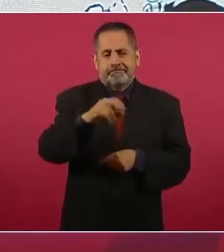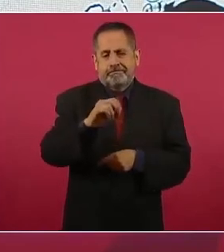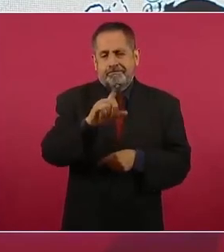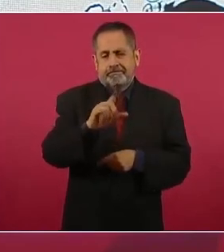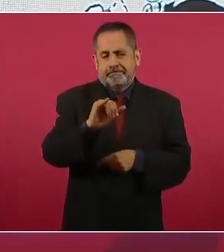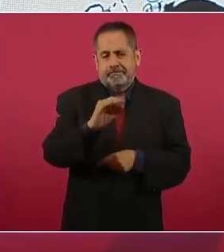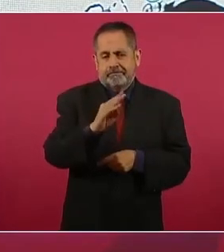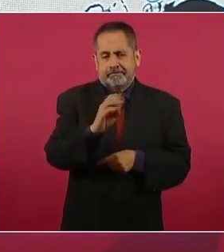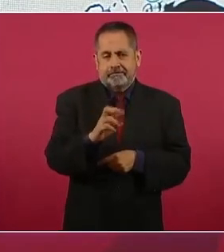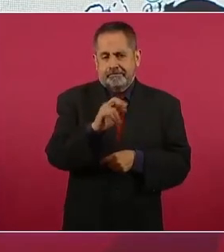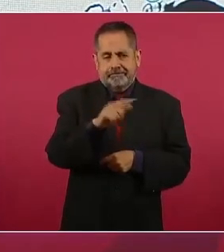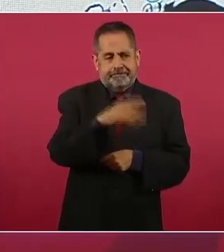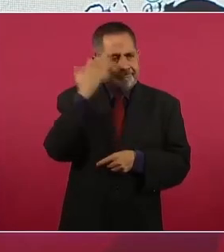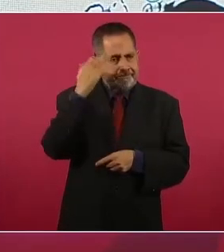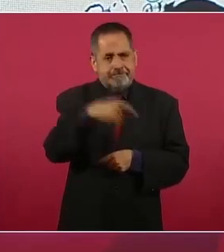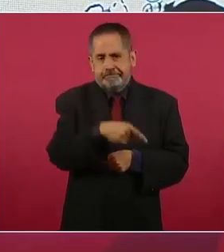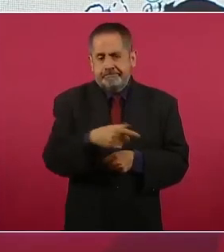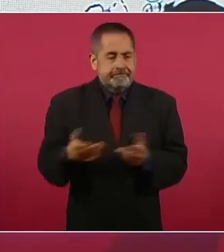neoliberal,